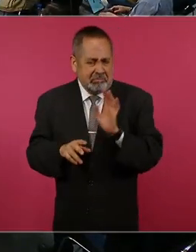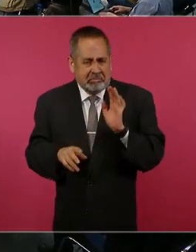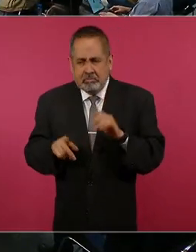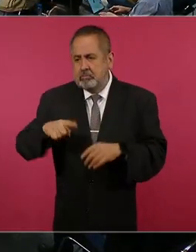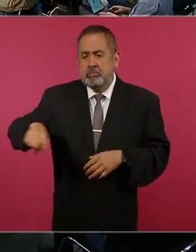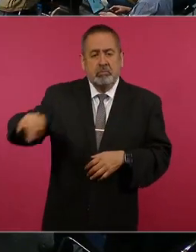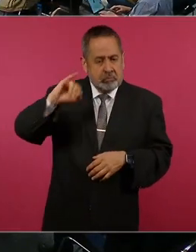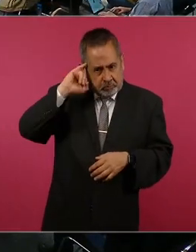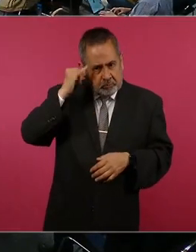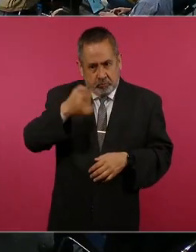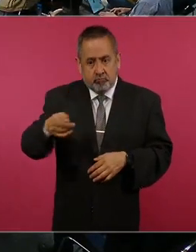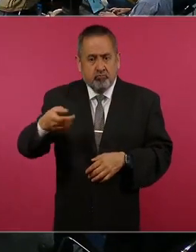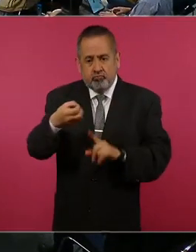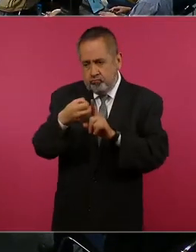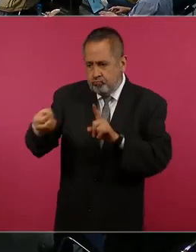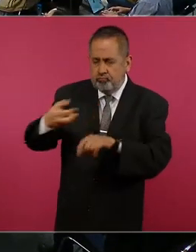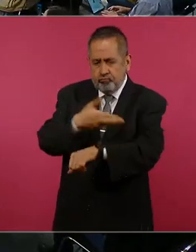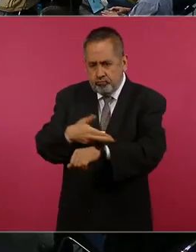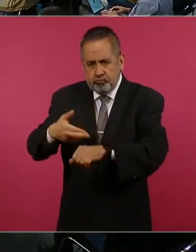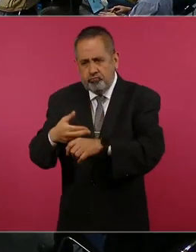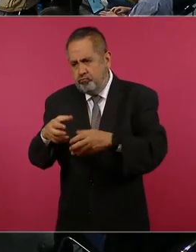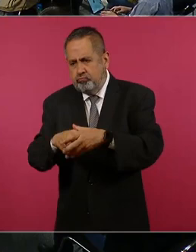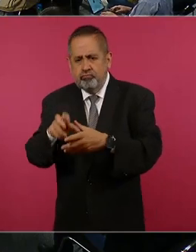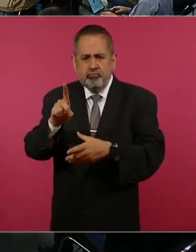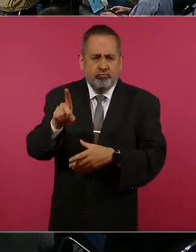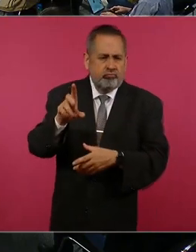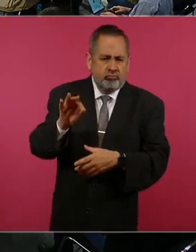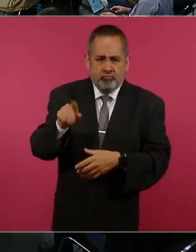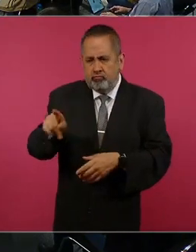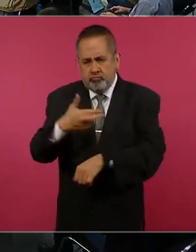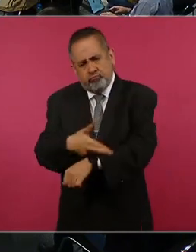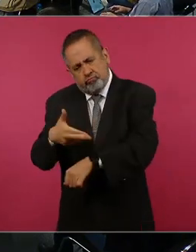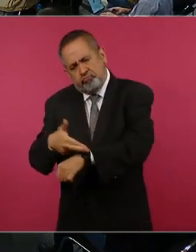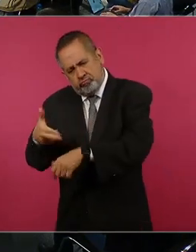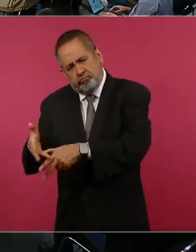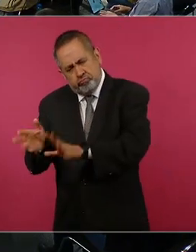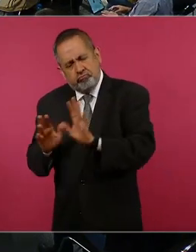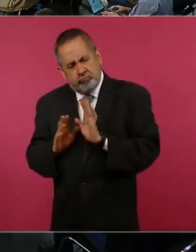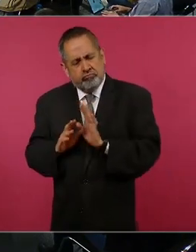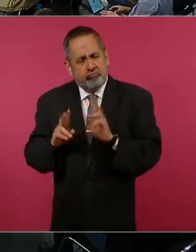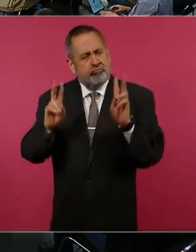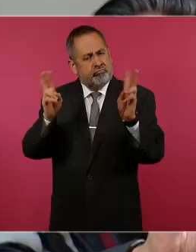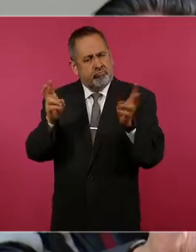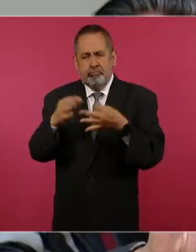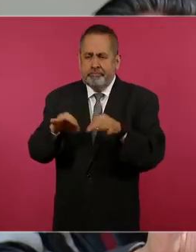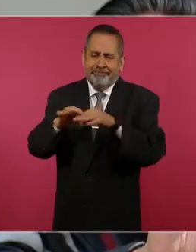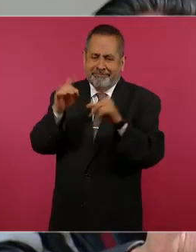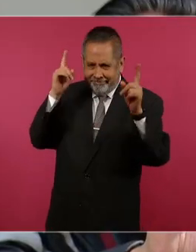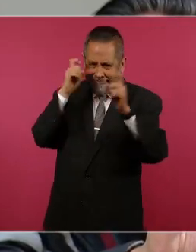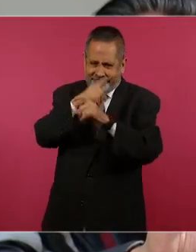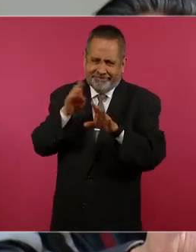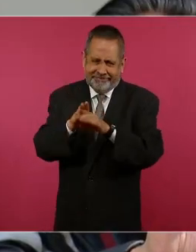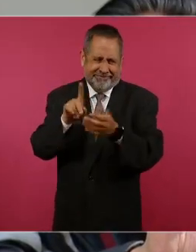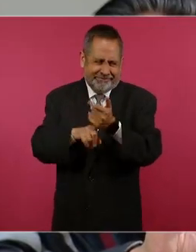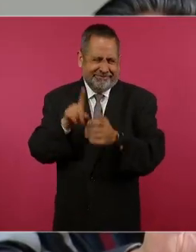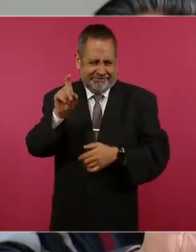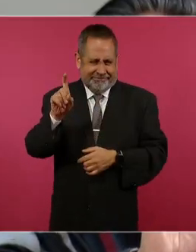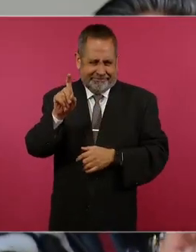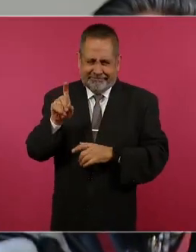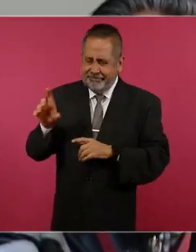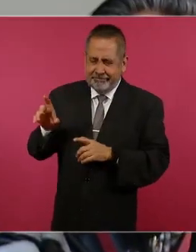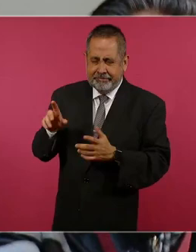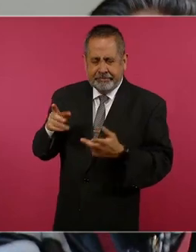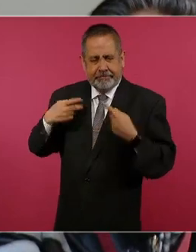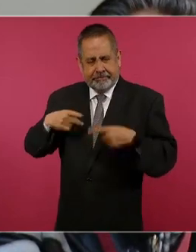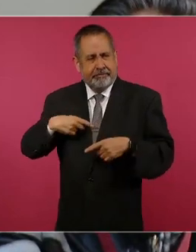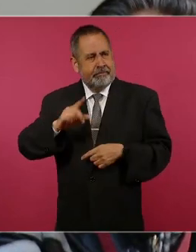campesinos que se organizan 30, 40 y que ellos mismos lo están haciendo, precisamente porque es un tema complejo, complejo para las